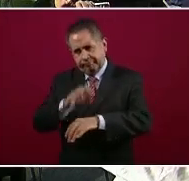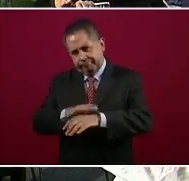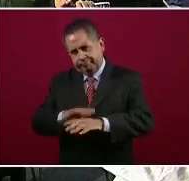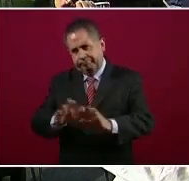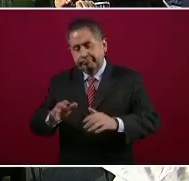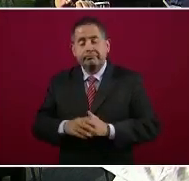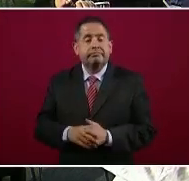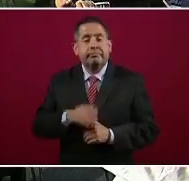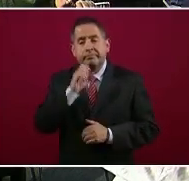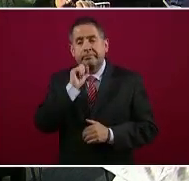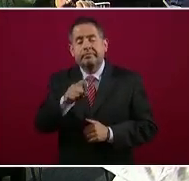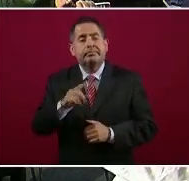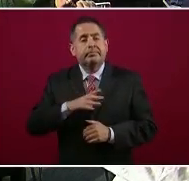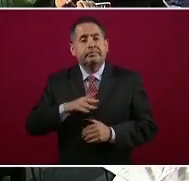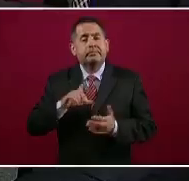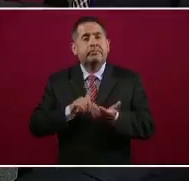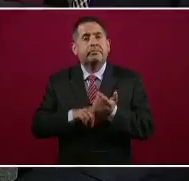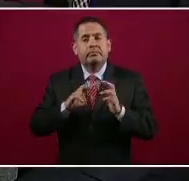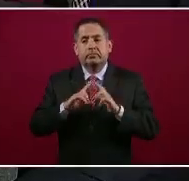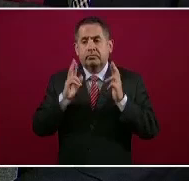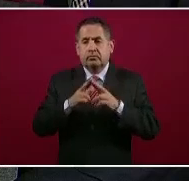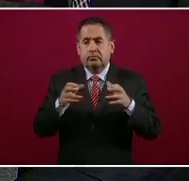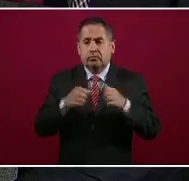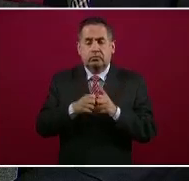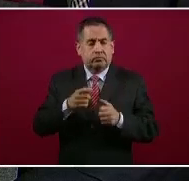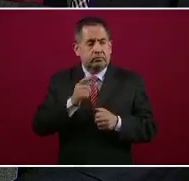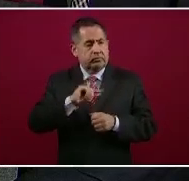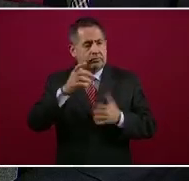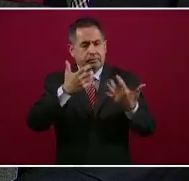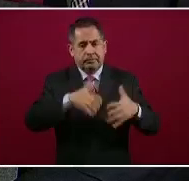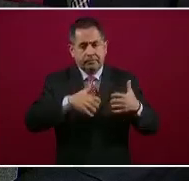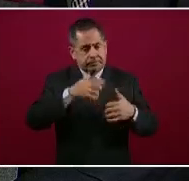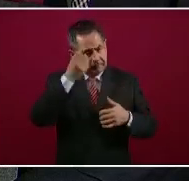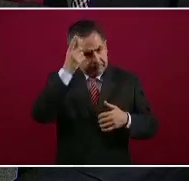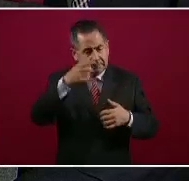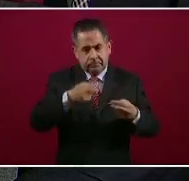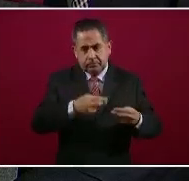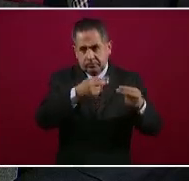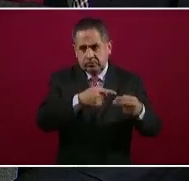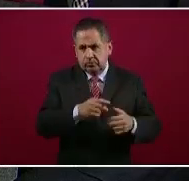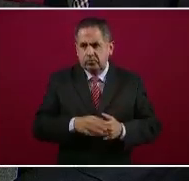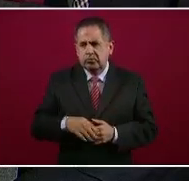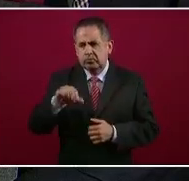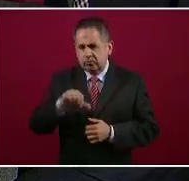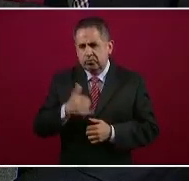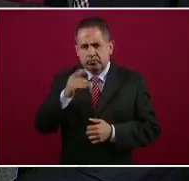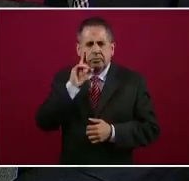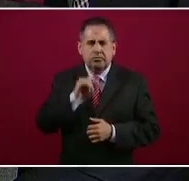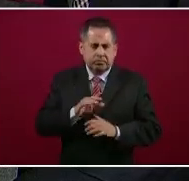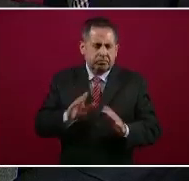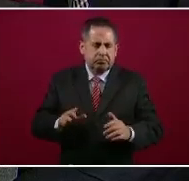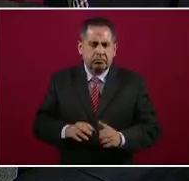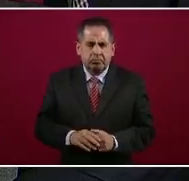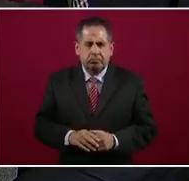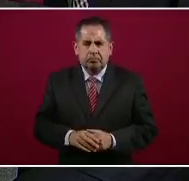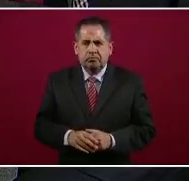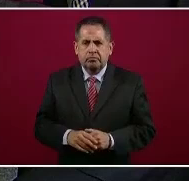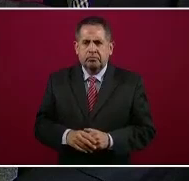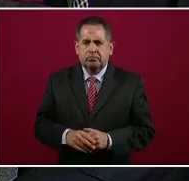tengo reunión con empresarios hoy y mañana